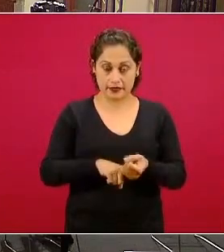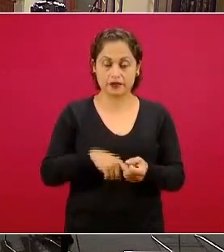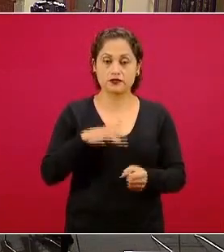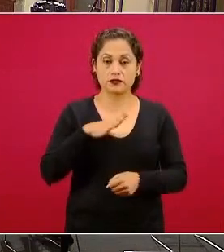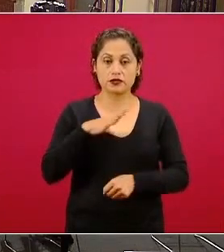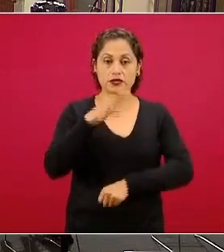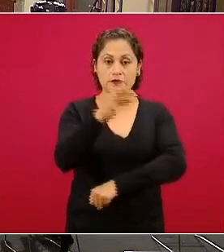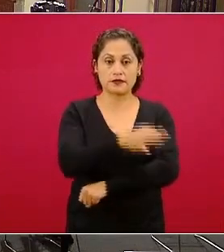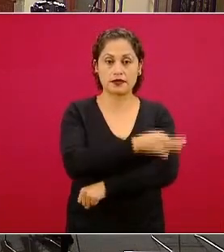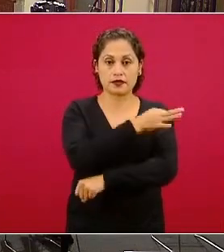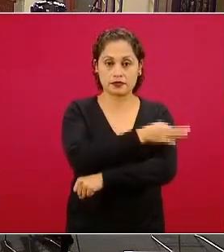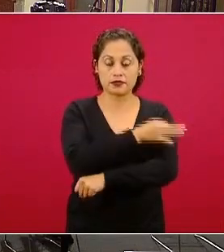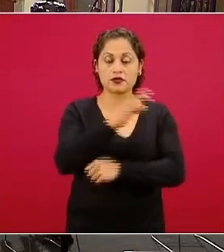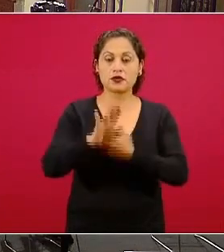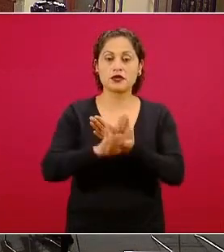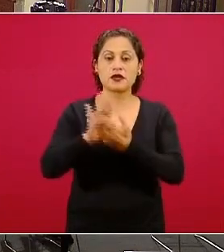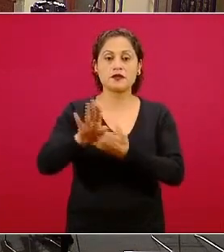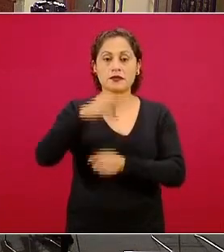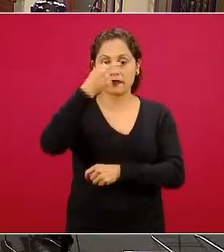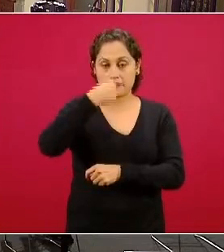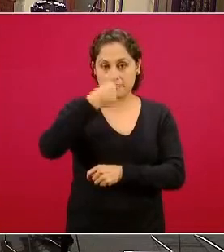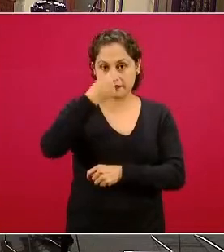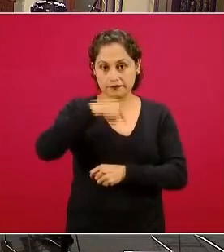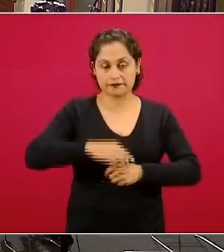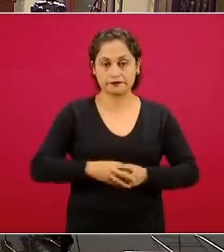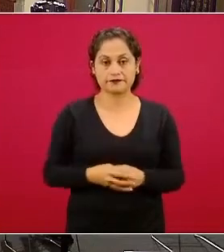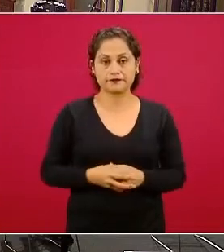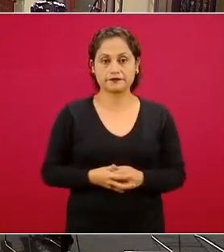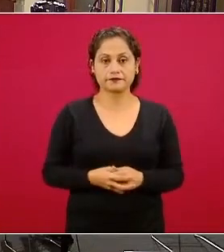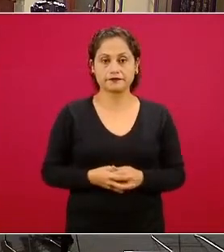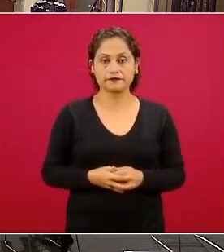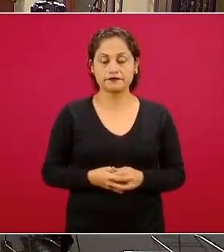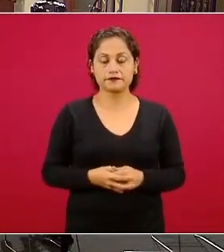contra la influenza. Y en este momento